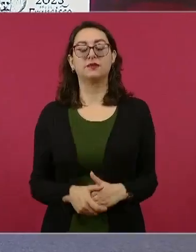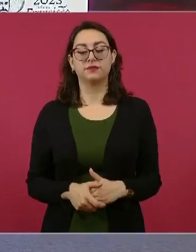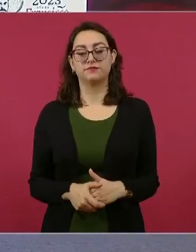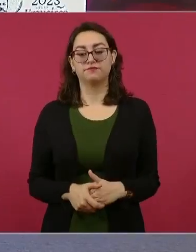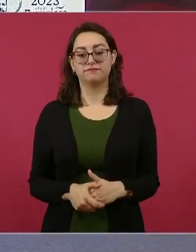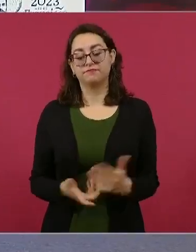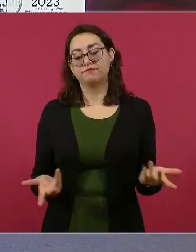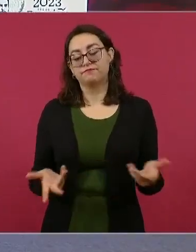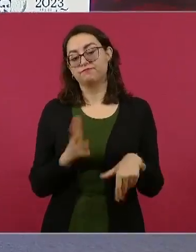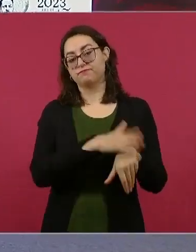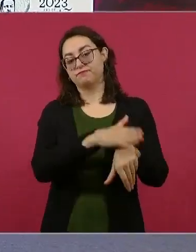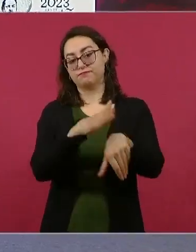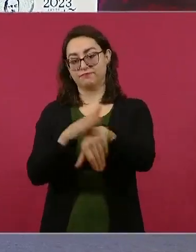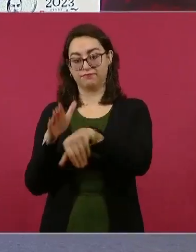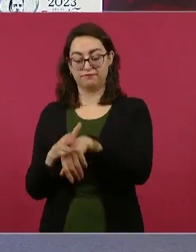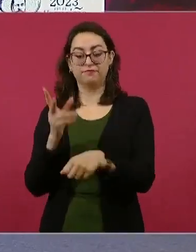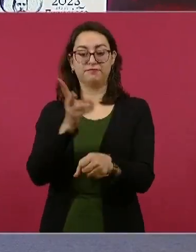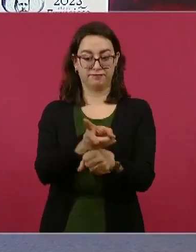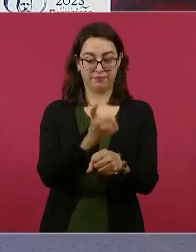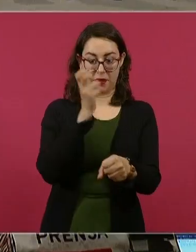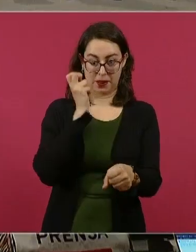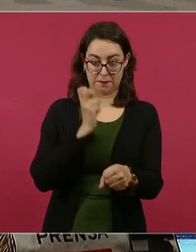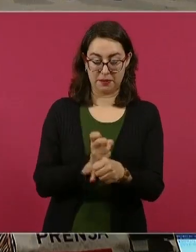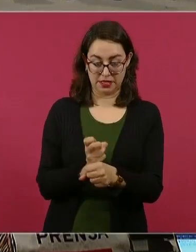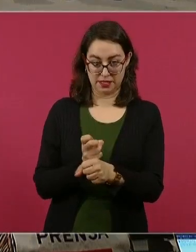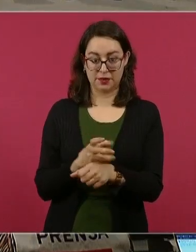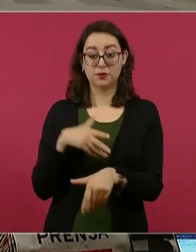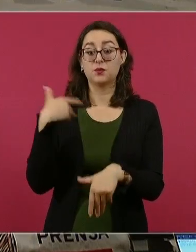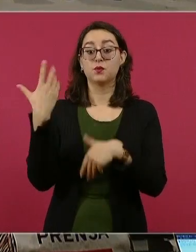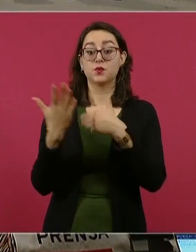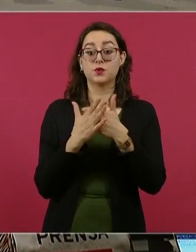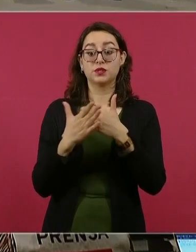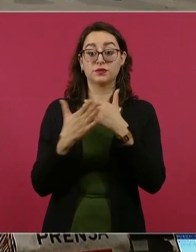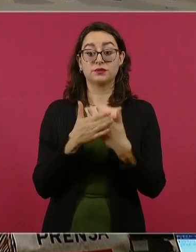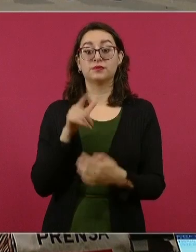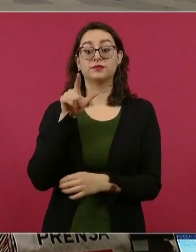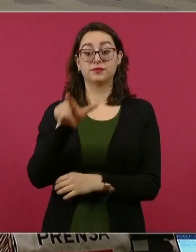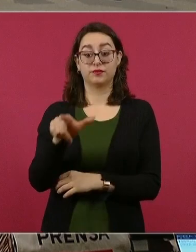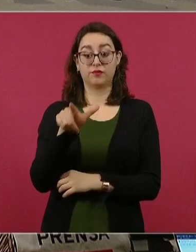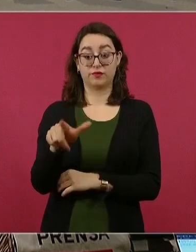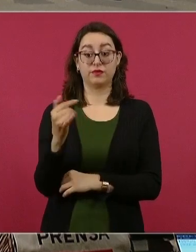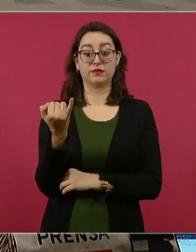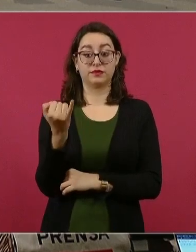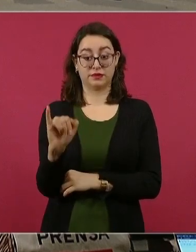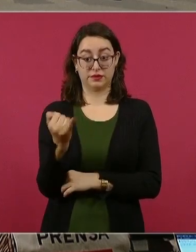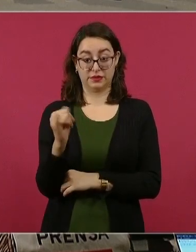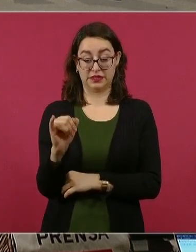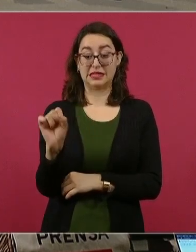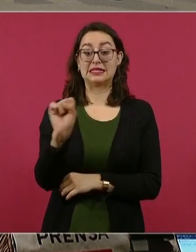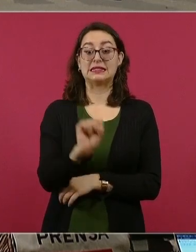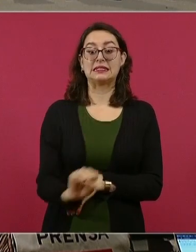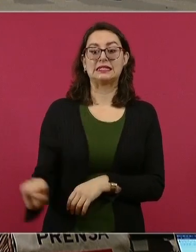una invitación y una información. El próximo 17 de junio, que es sábado,